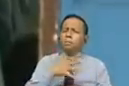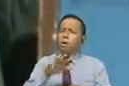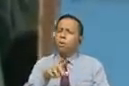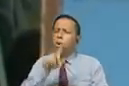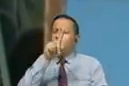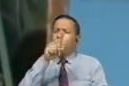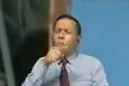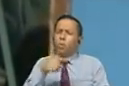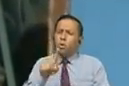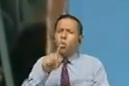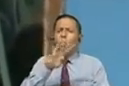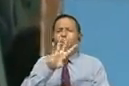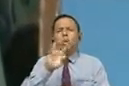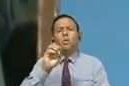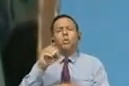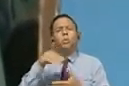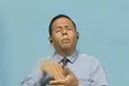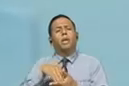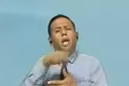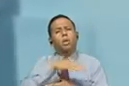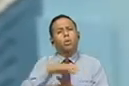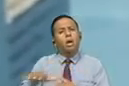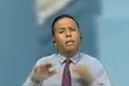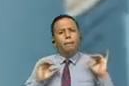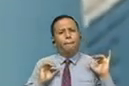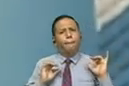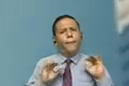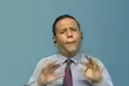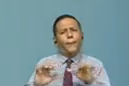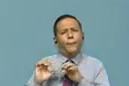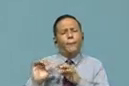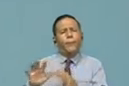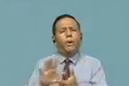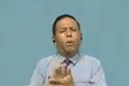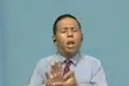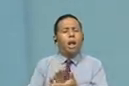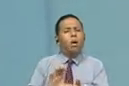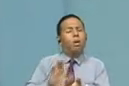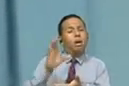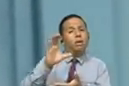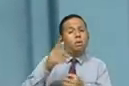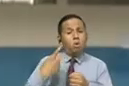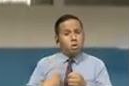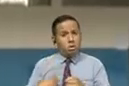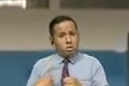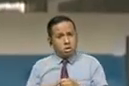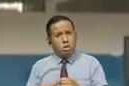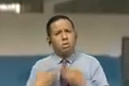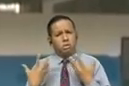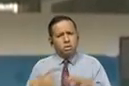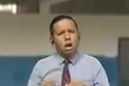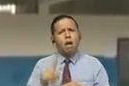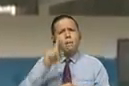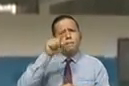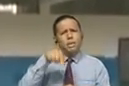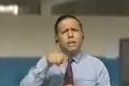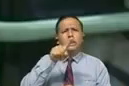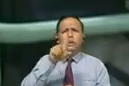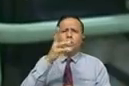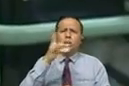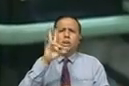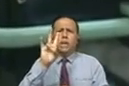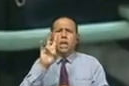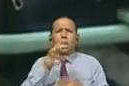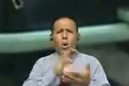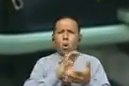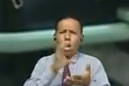1.400.000 estudiantes regresaron a las aulas. En Quito, un total de 370.000 alumnos de 1.117 instituciones educativas.